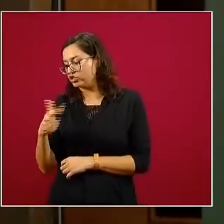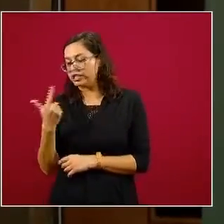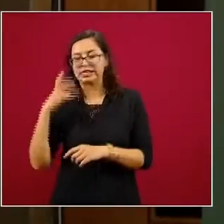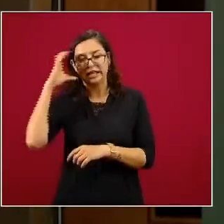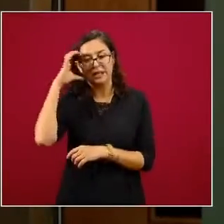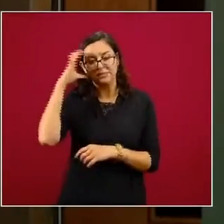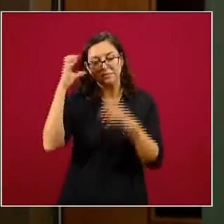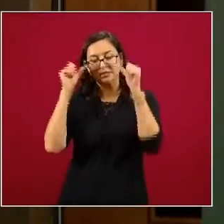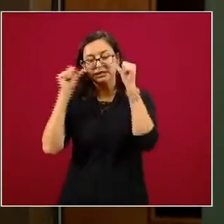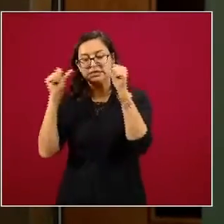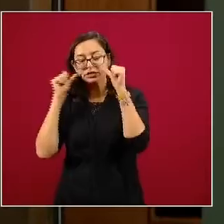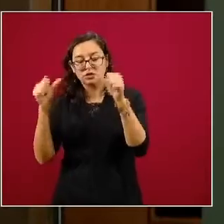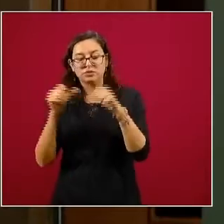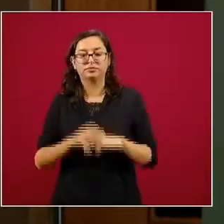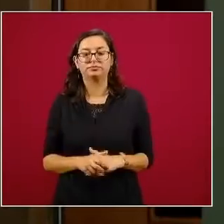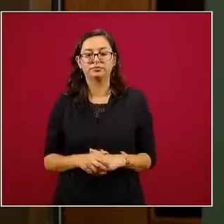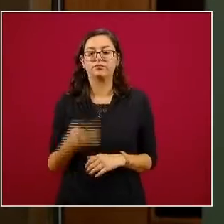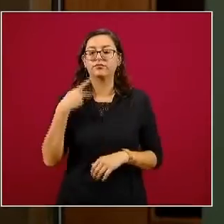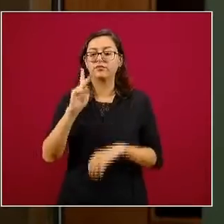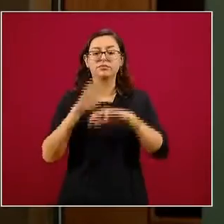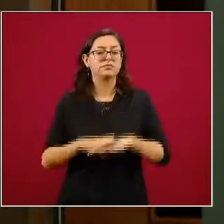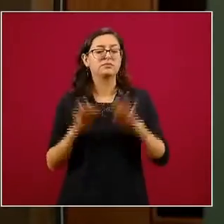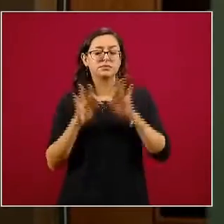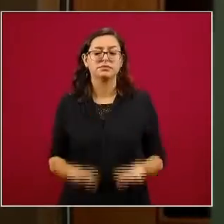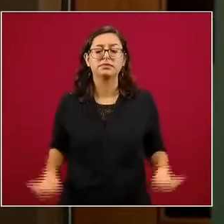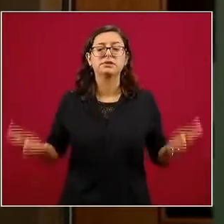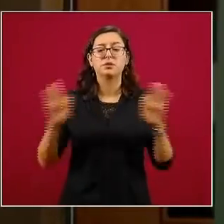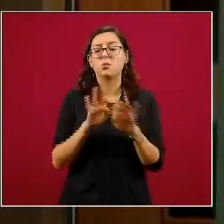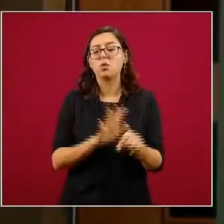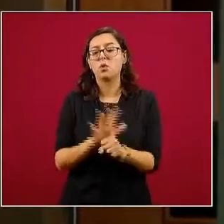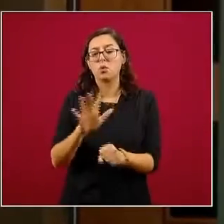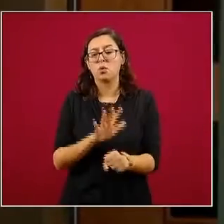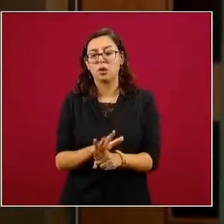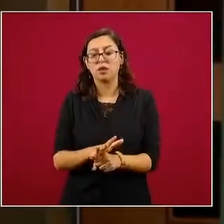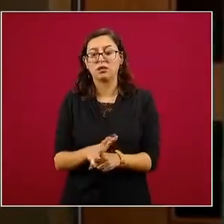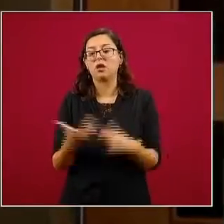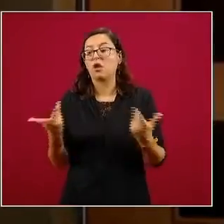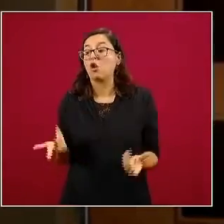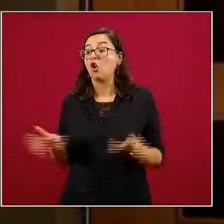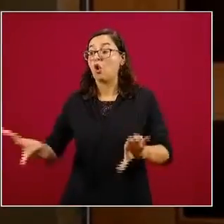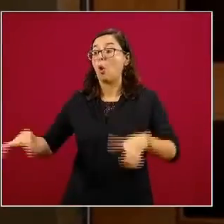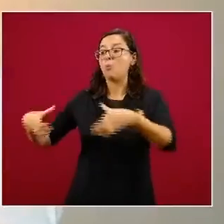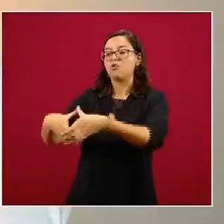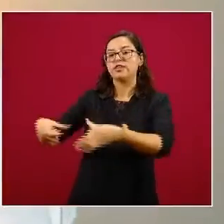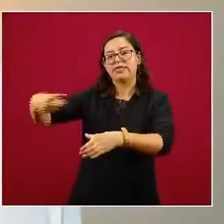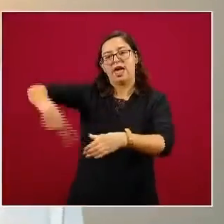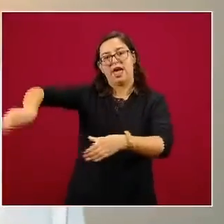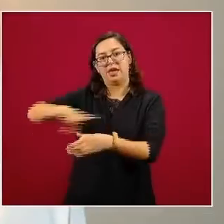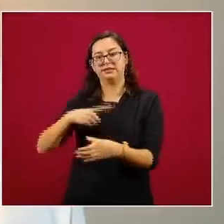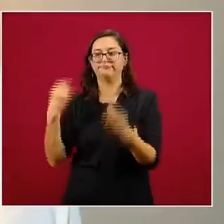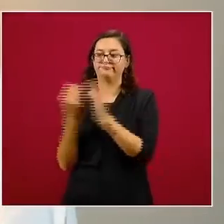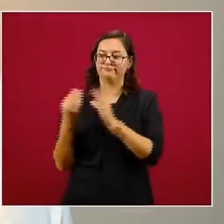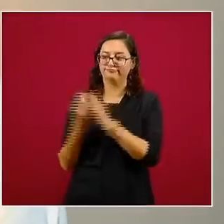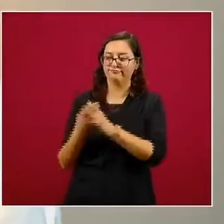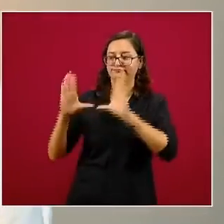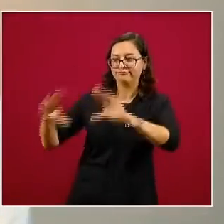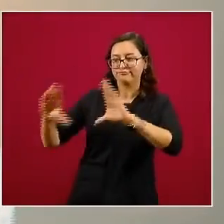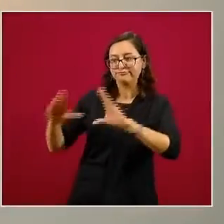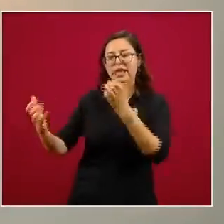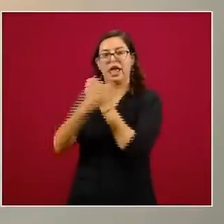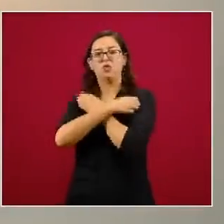en la conferencia el presidente López Obrador hacía mención a la participación